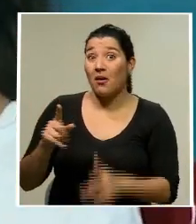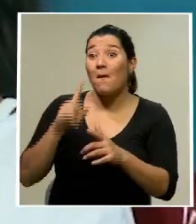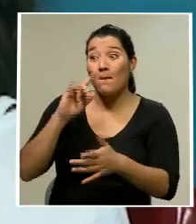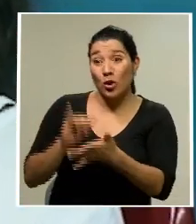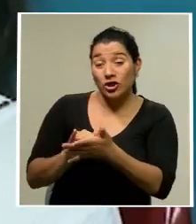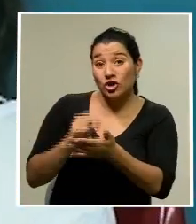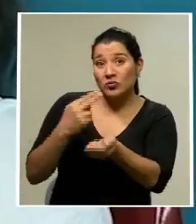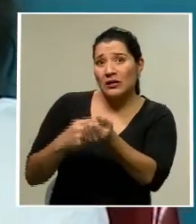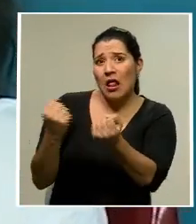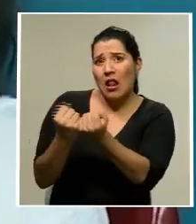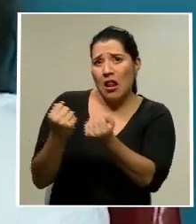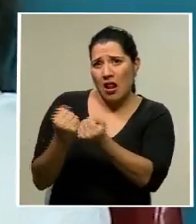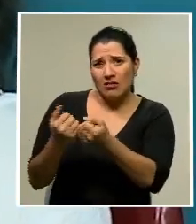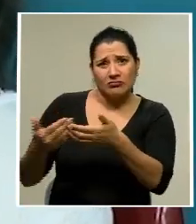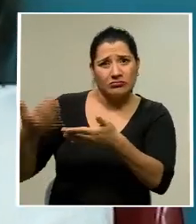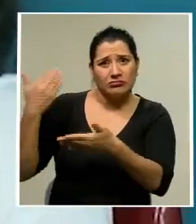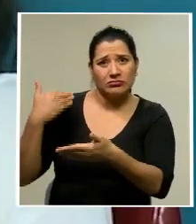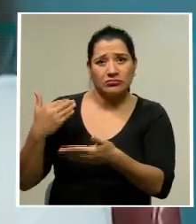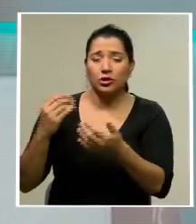semanas.